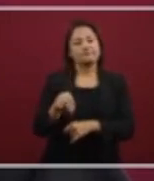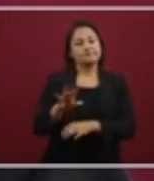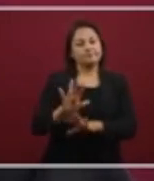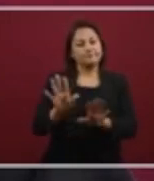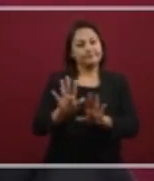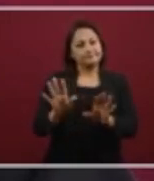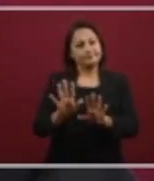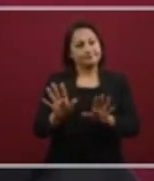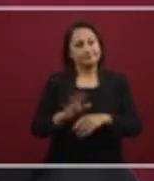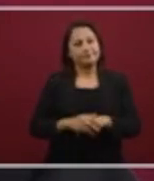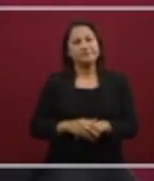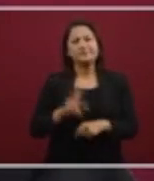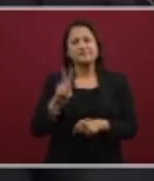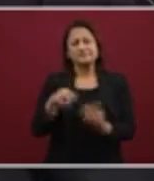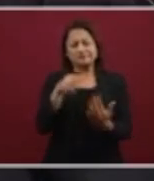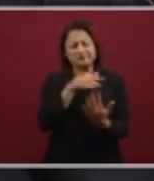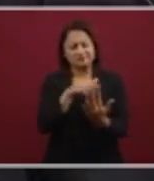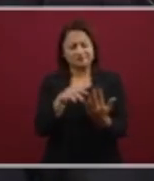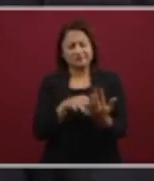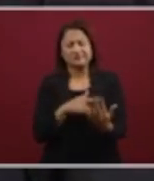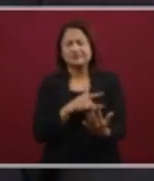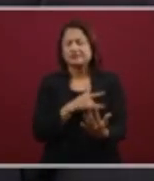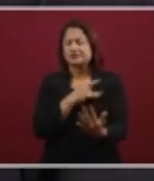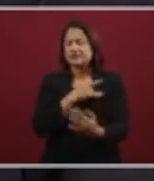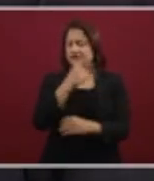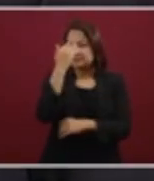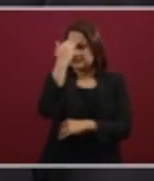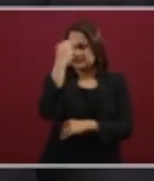la hazaña, el odio